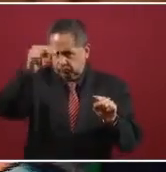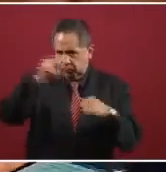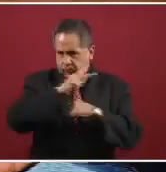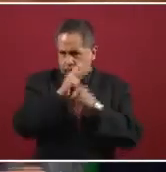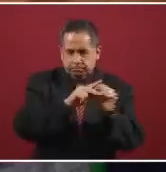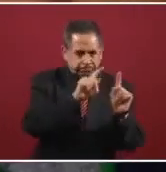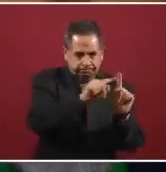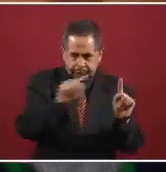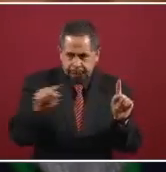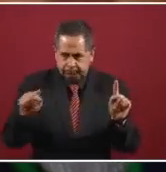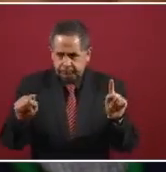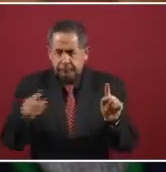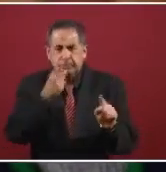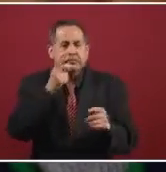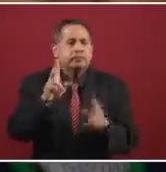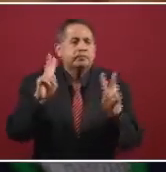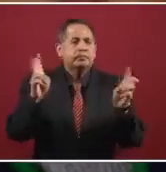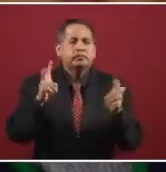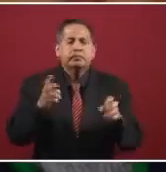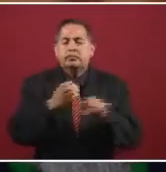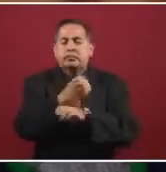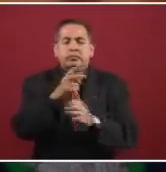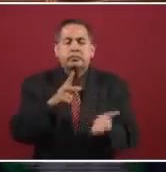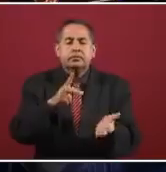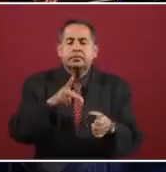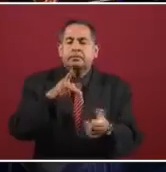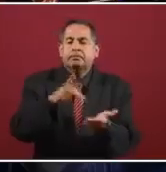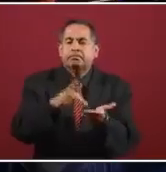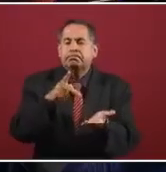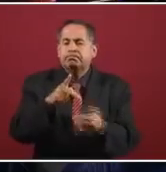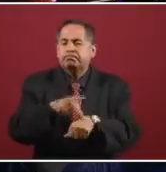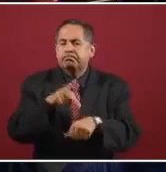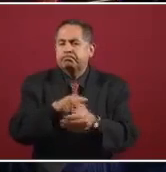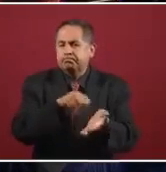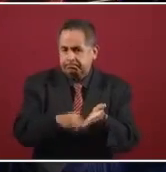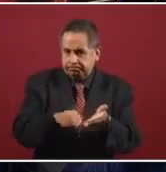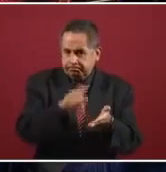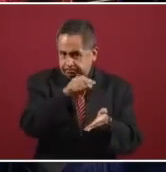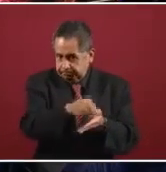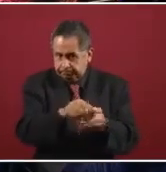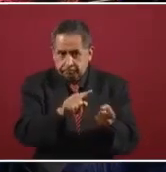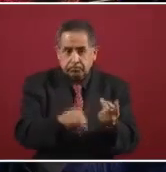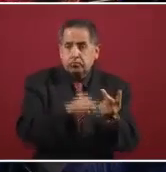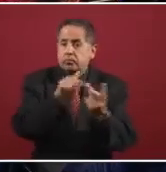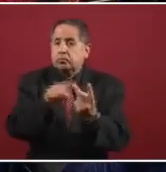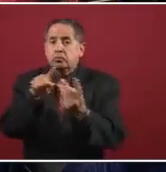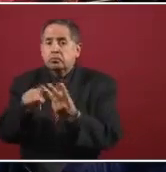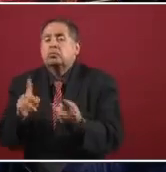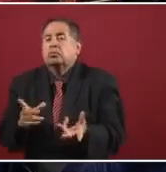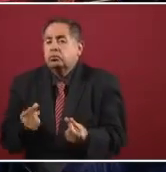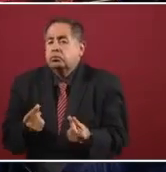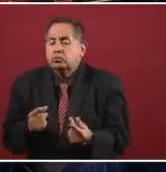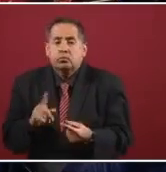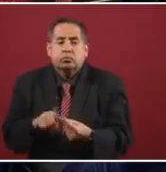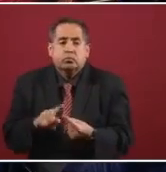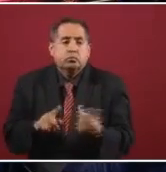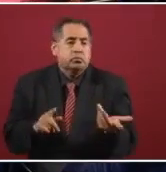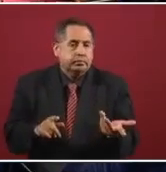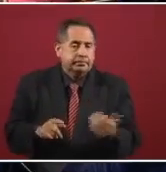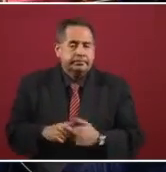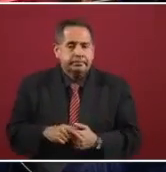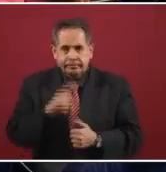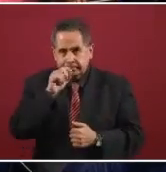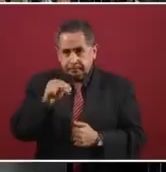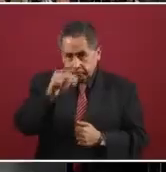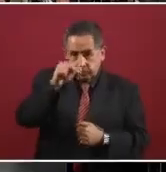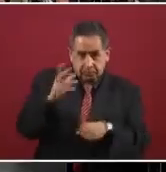A ver, se decía que Piedras Negras por ahí en Coahuila, preguntarle esto y si se planea una ampliación de albergues en la zona norte del país.